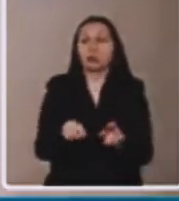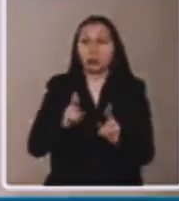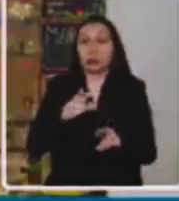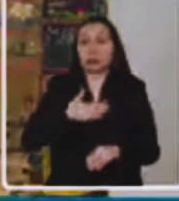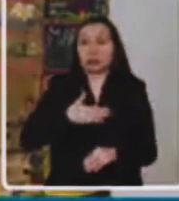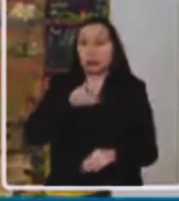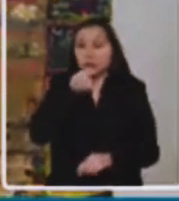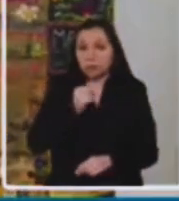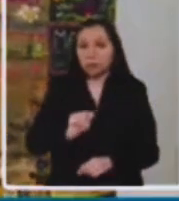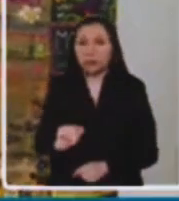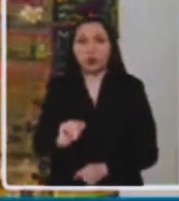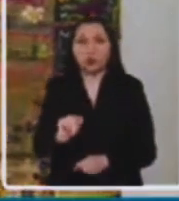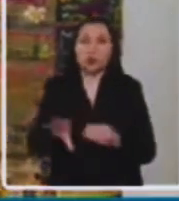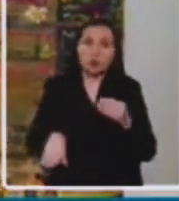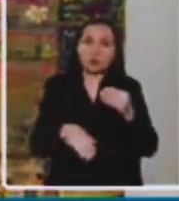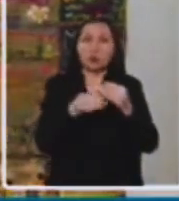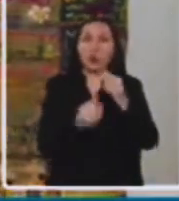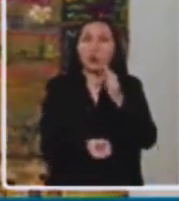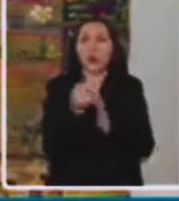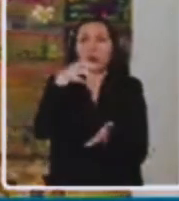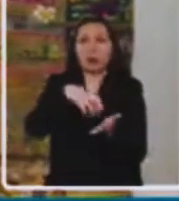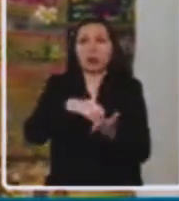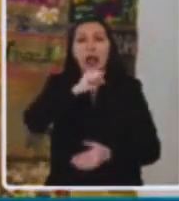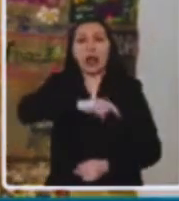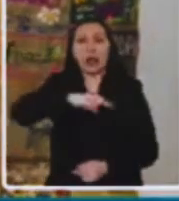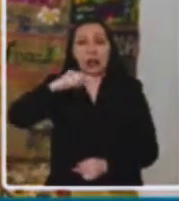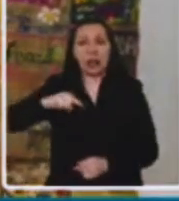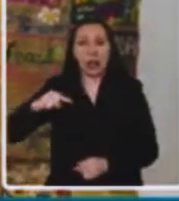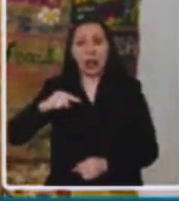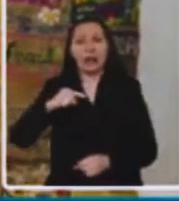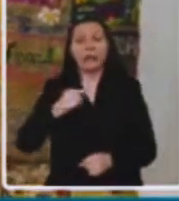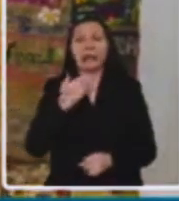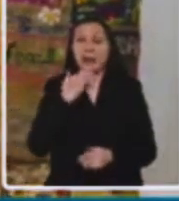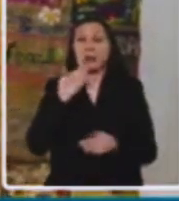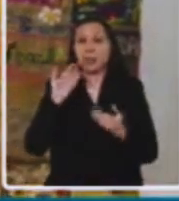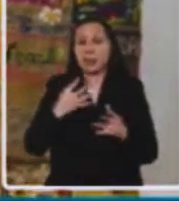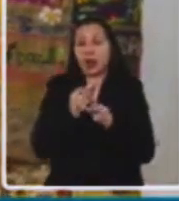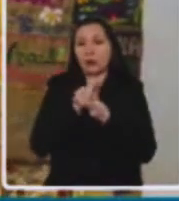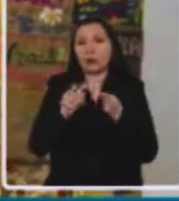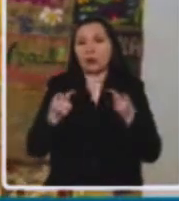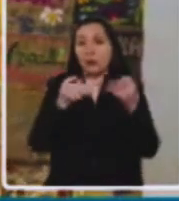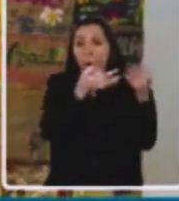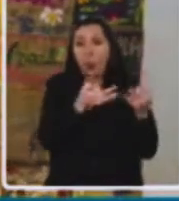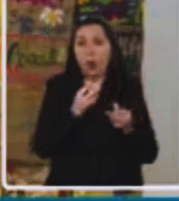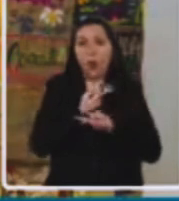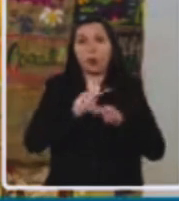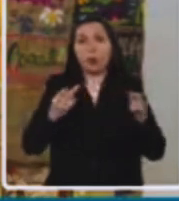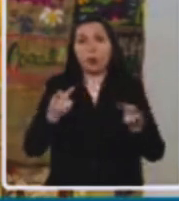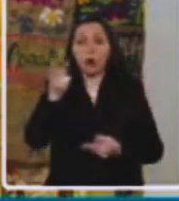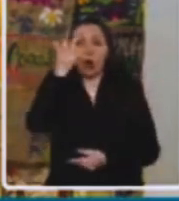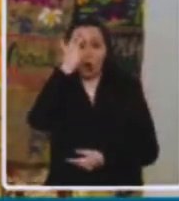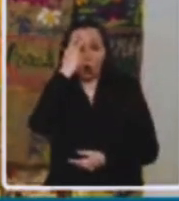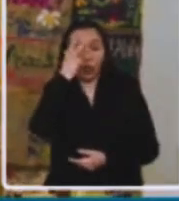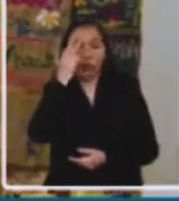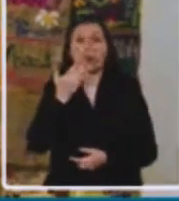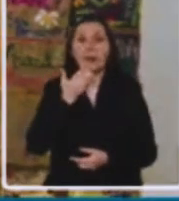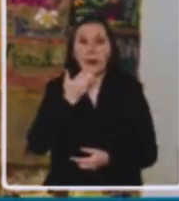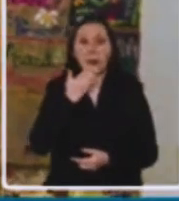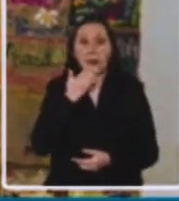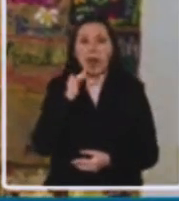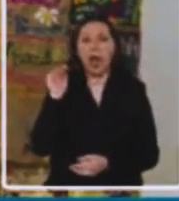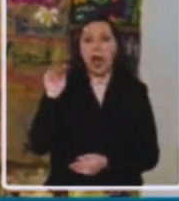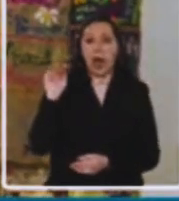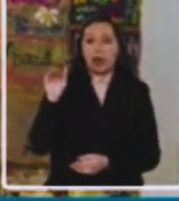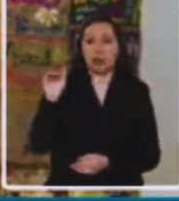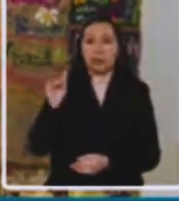esperamos prontamente sumar un nuevo centro en Atacama y los que ya anunciamos en la cuenta pública, en Coquimbo y también en Alto